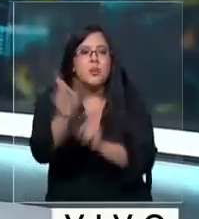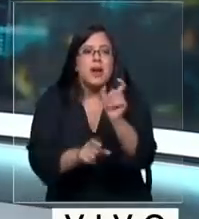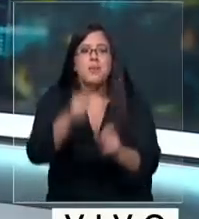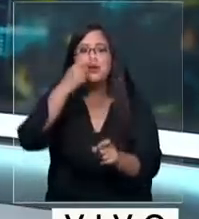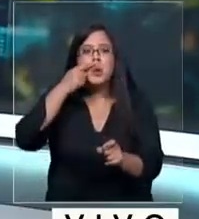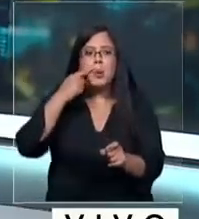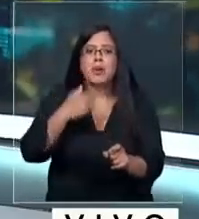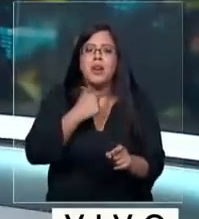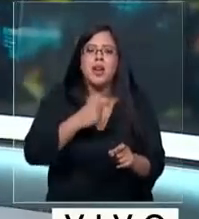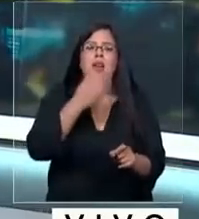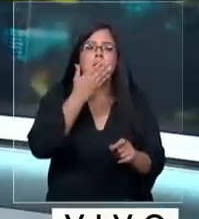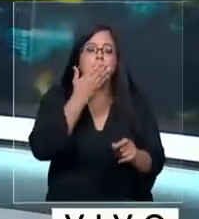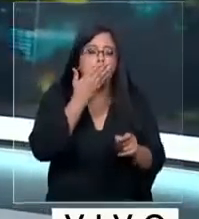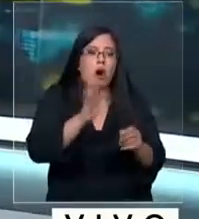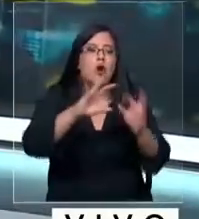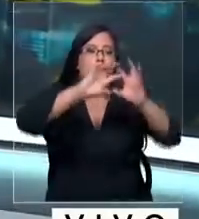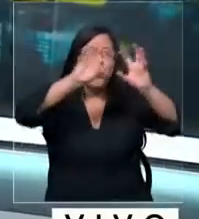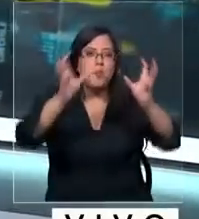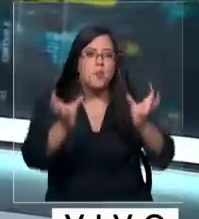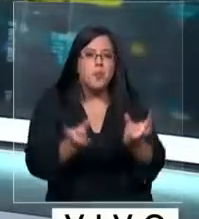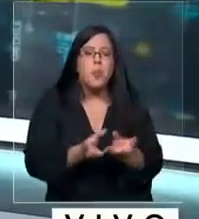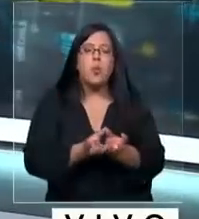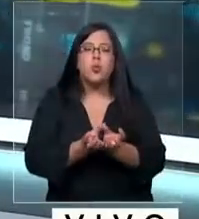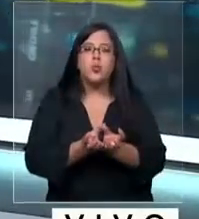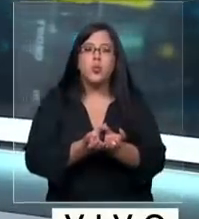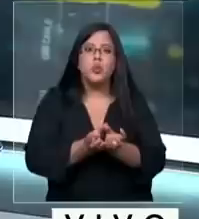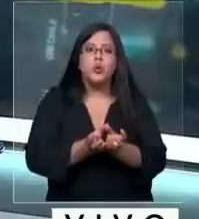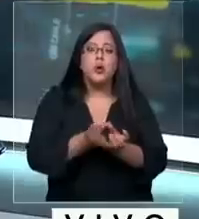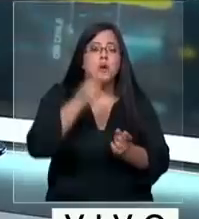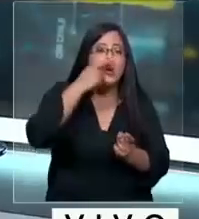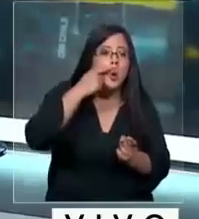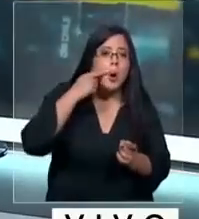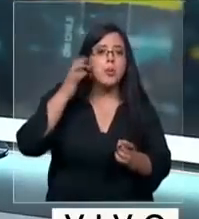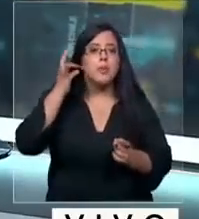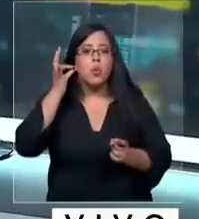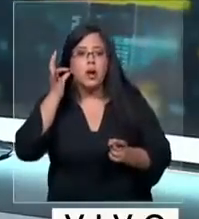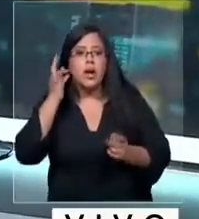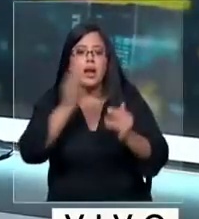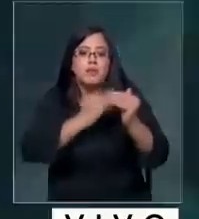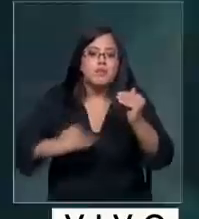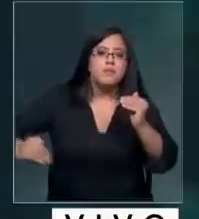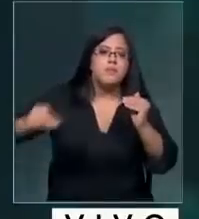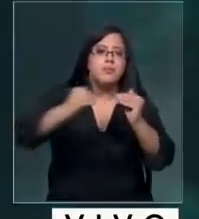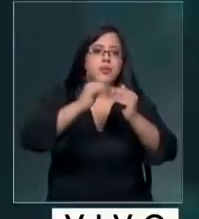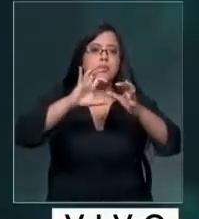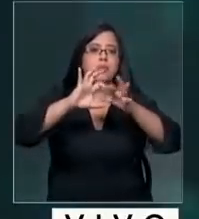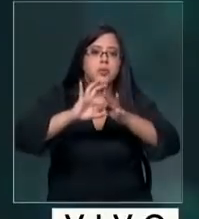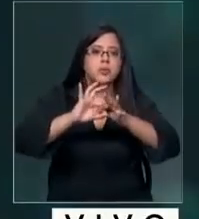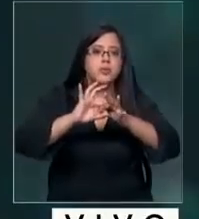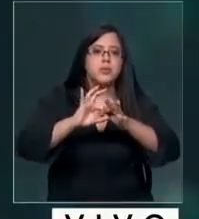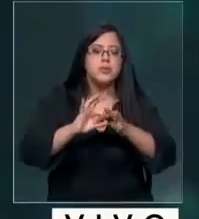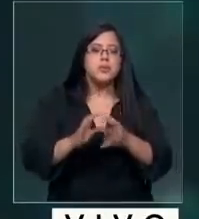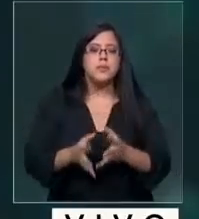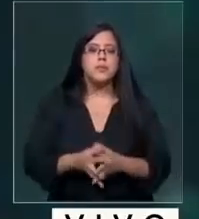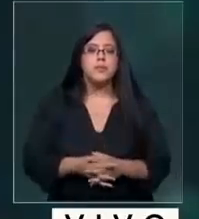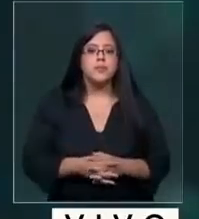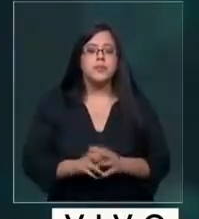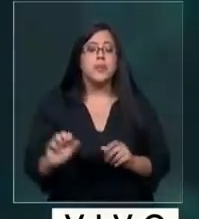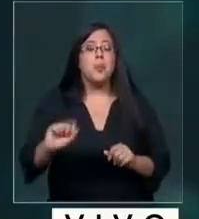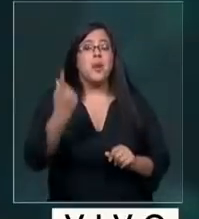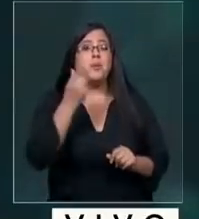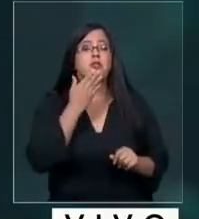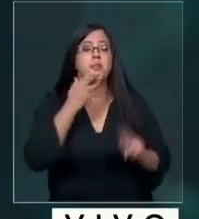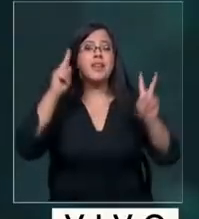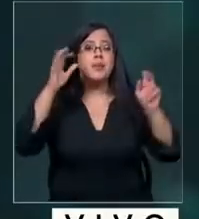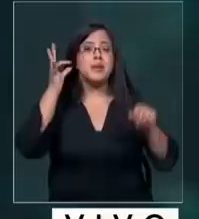también con un mundo mejor entre hombres y mujeres pero para las mujeres particularmente si yo estaba bueno en primer lugar